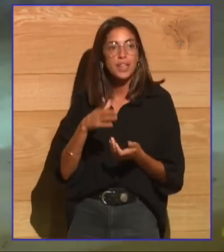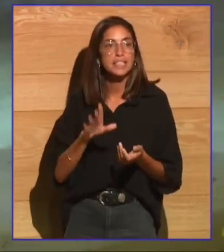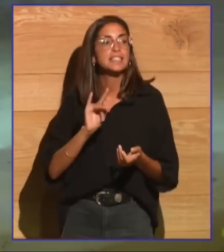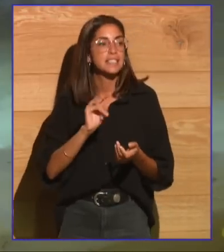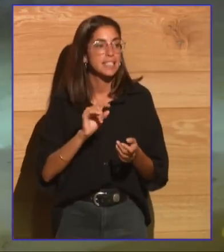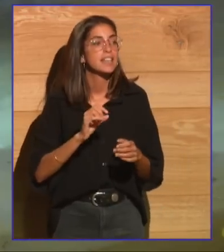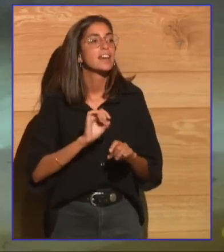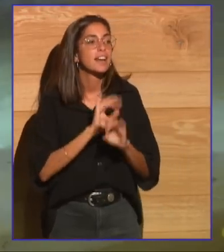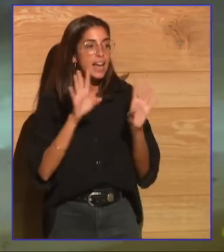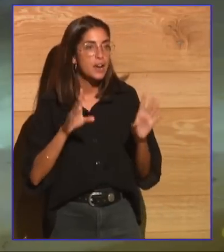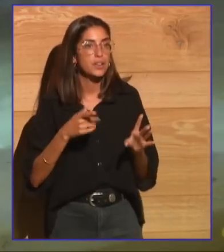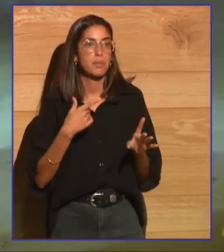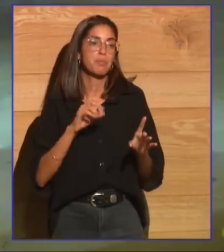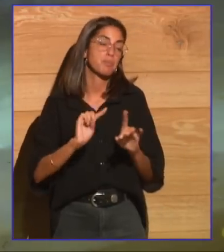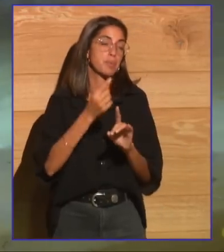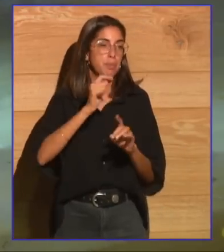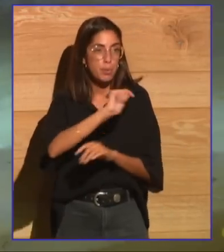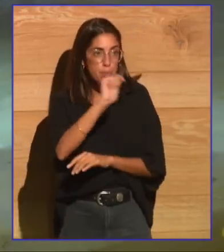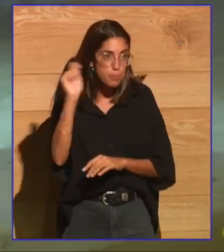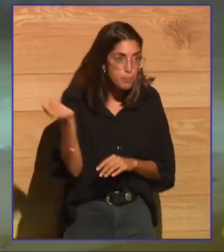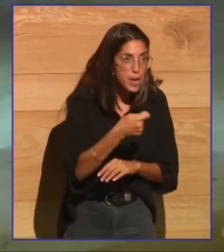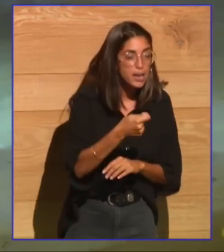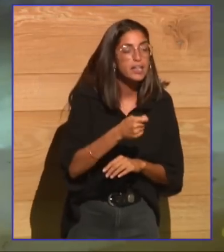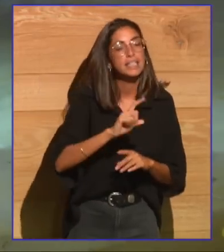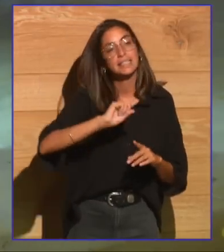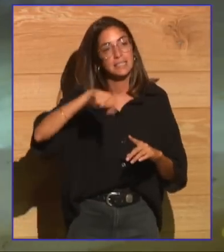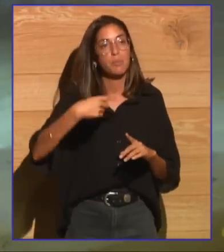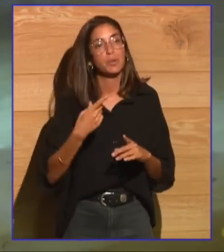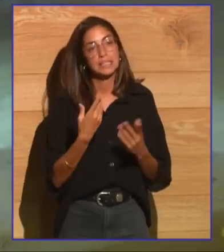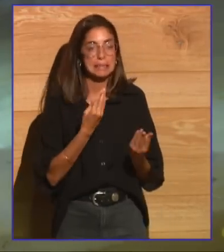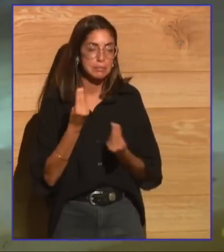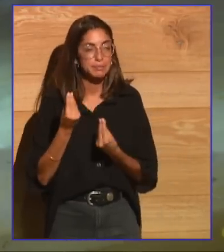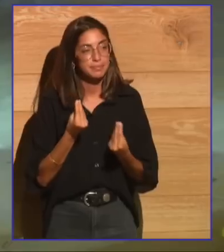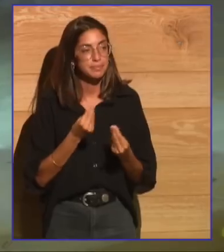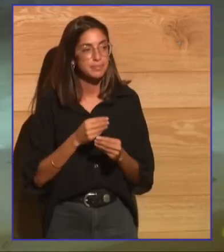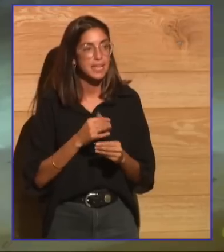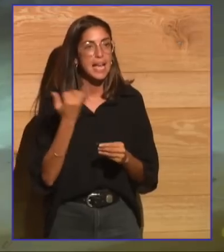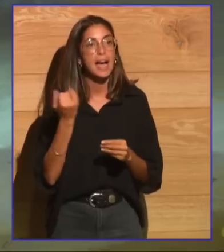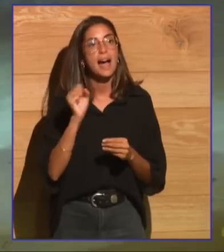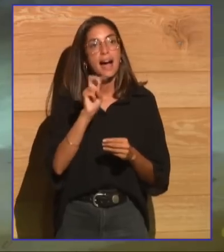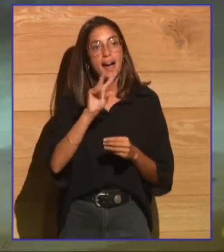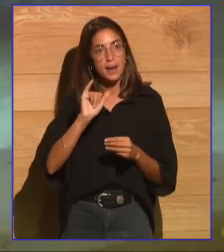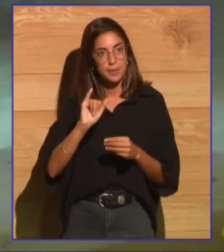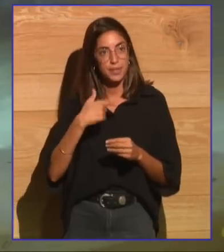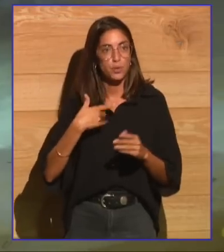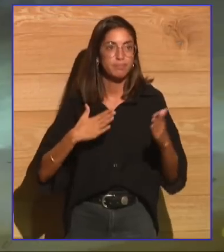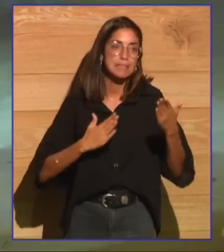buena parte de darle un golpe luego ya llamar a la policía y no te quiero porque